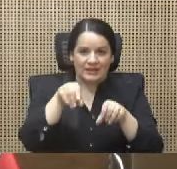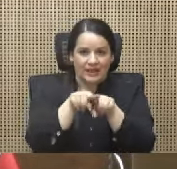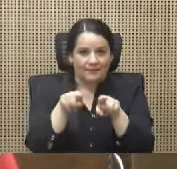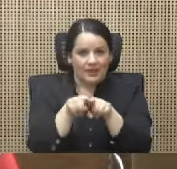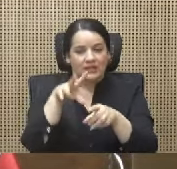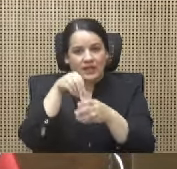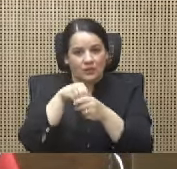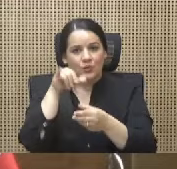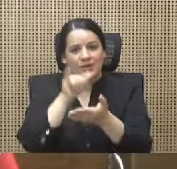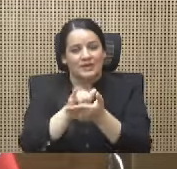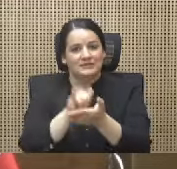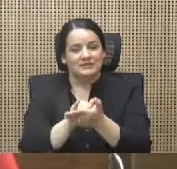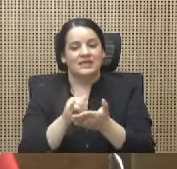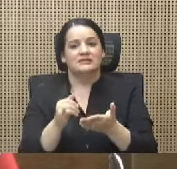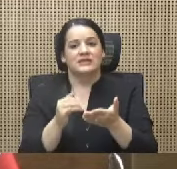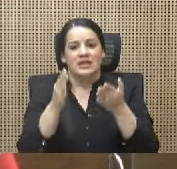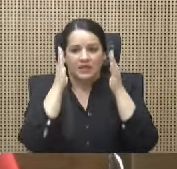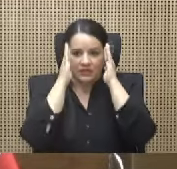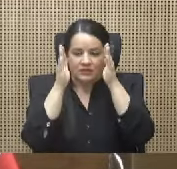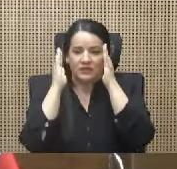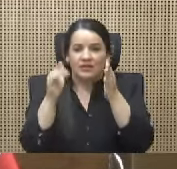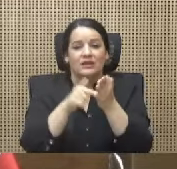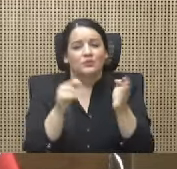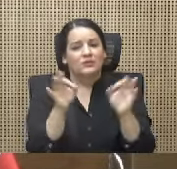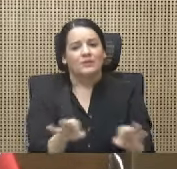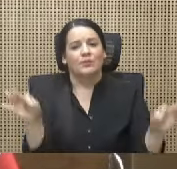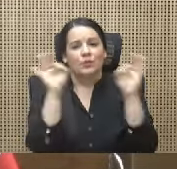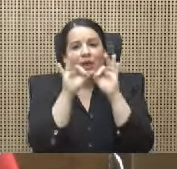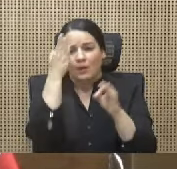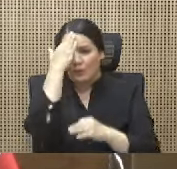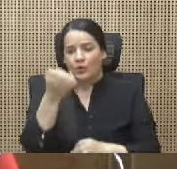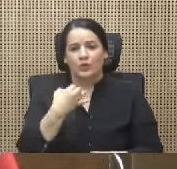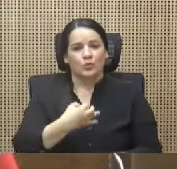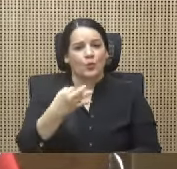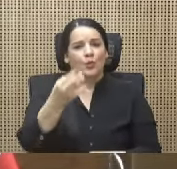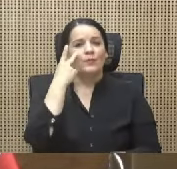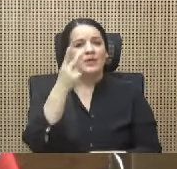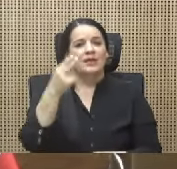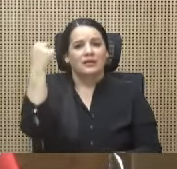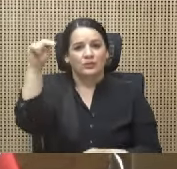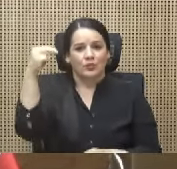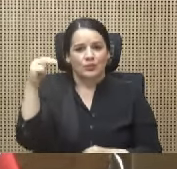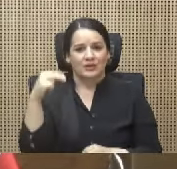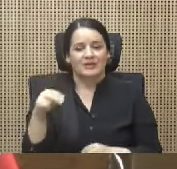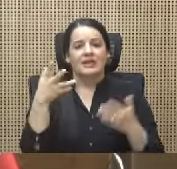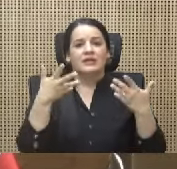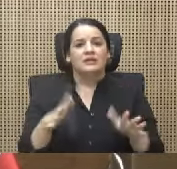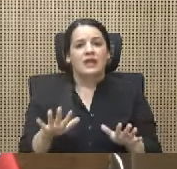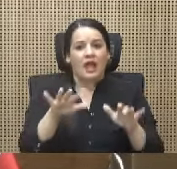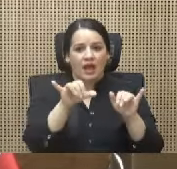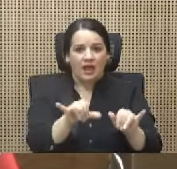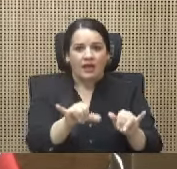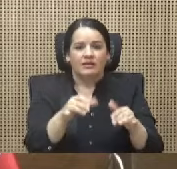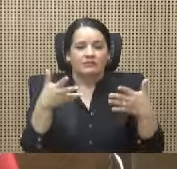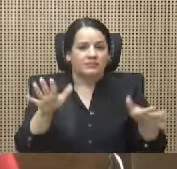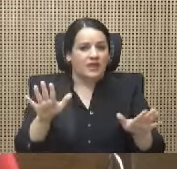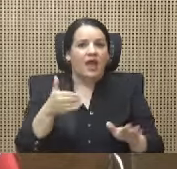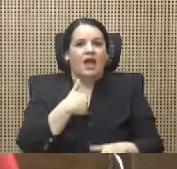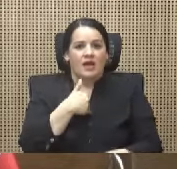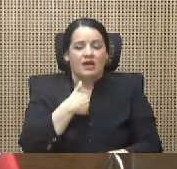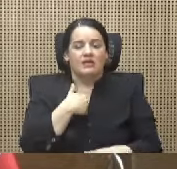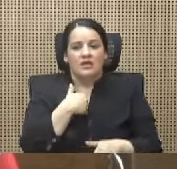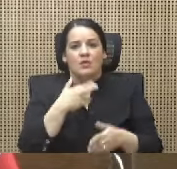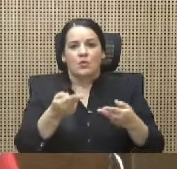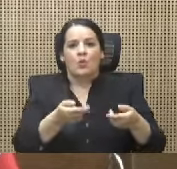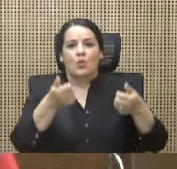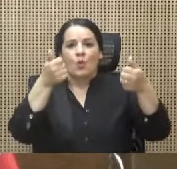intervenciones. Es importante porque, insisto, lo vemos todos los días en las noticias y ya está en un convenio que